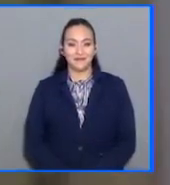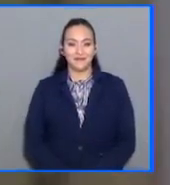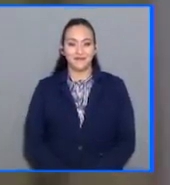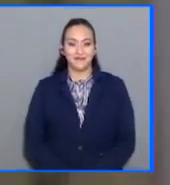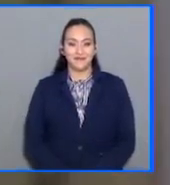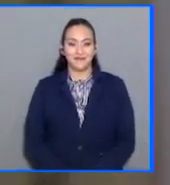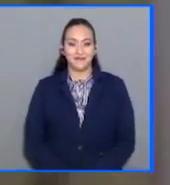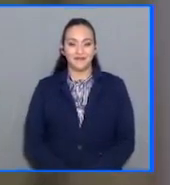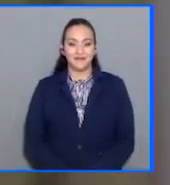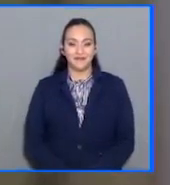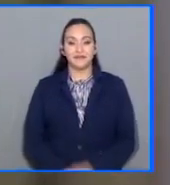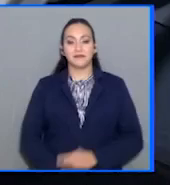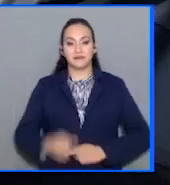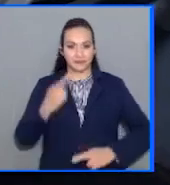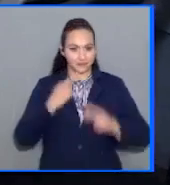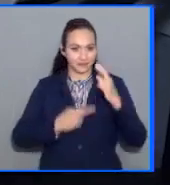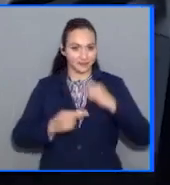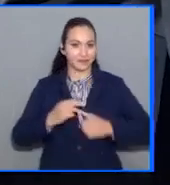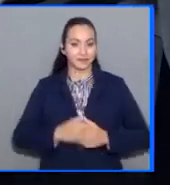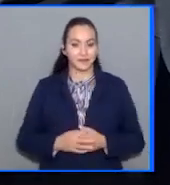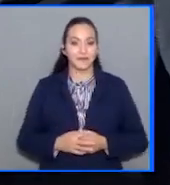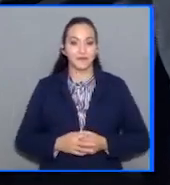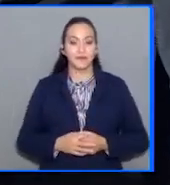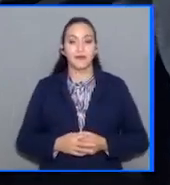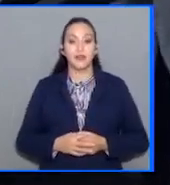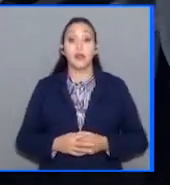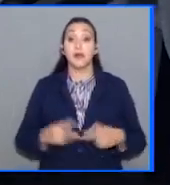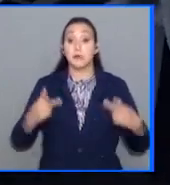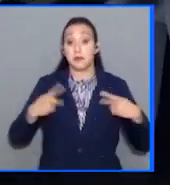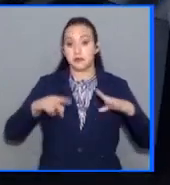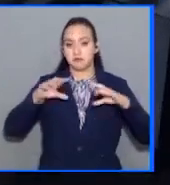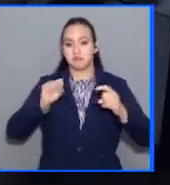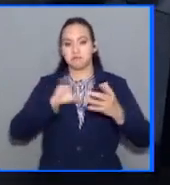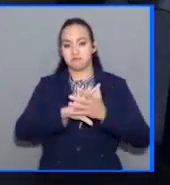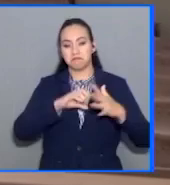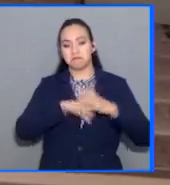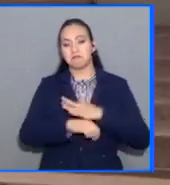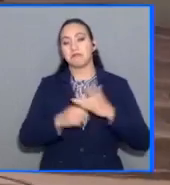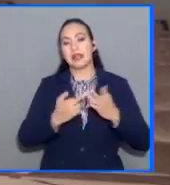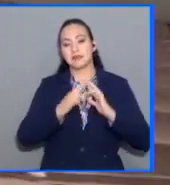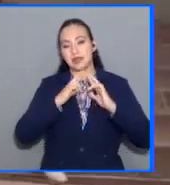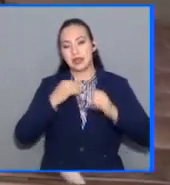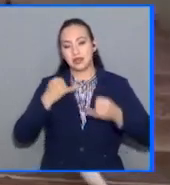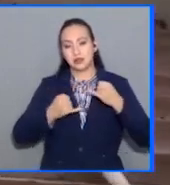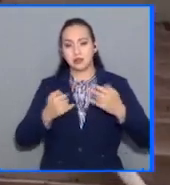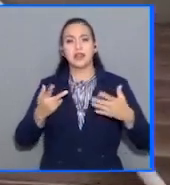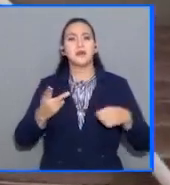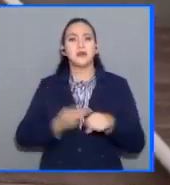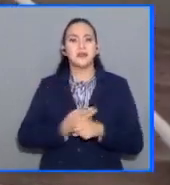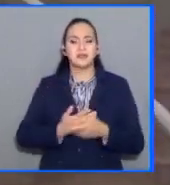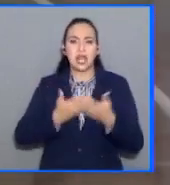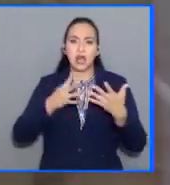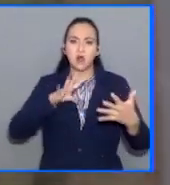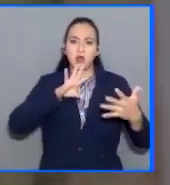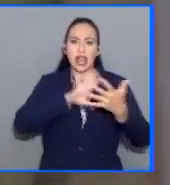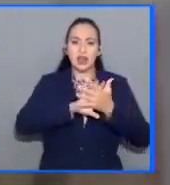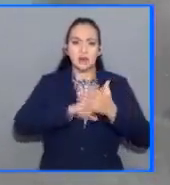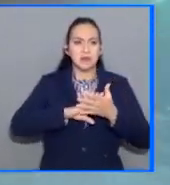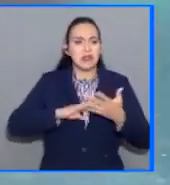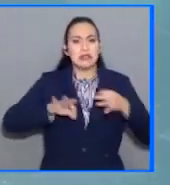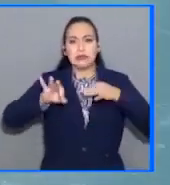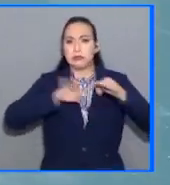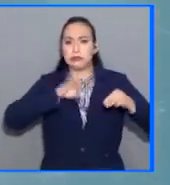Al regresar, la prisión preventiva ha impedido que el sistema penal acusatorio desarrolle todo su potencial.